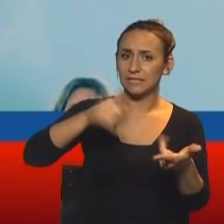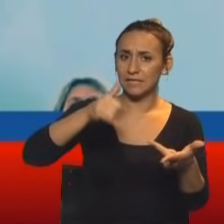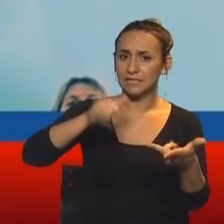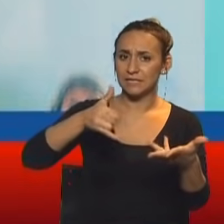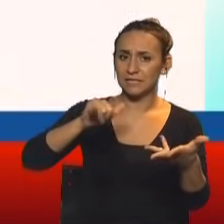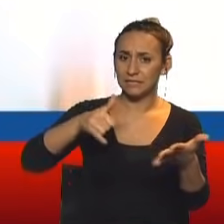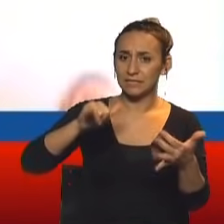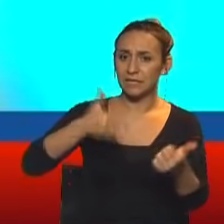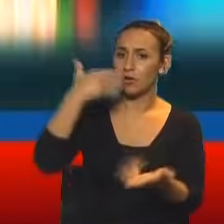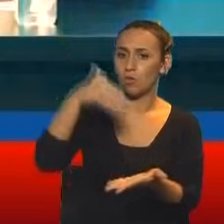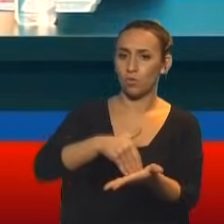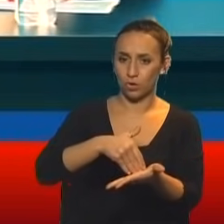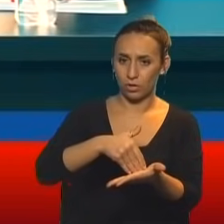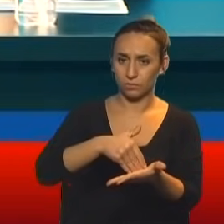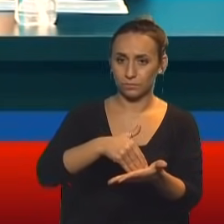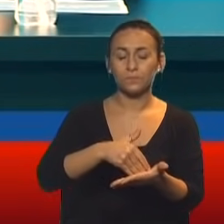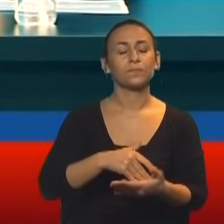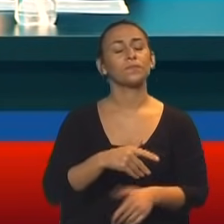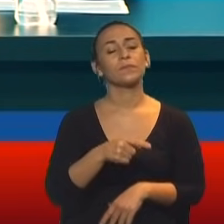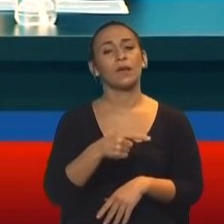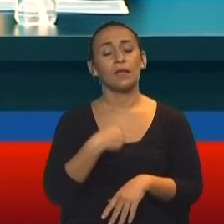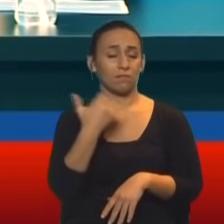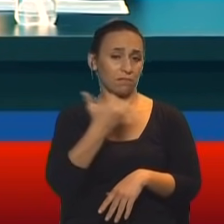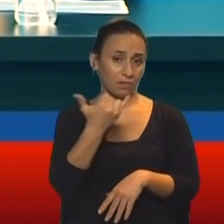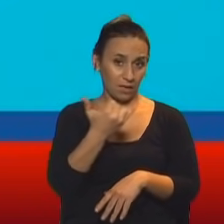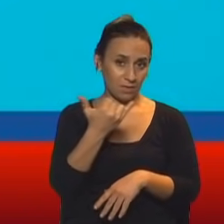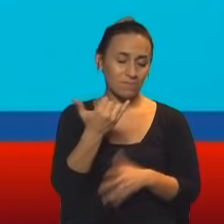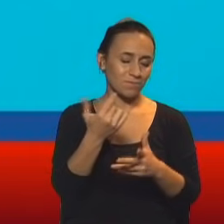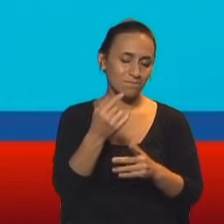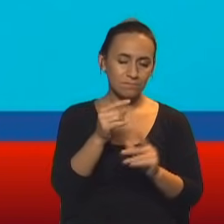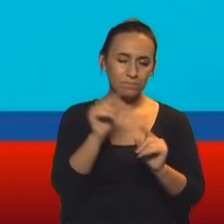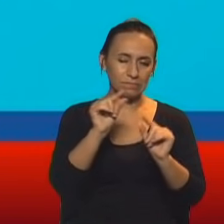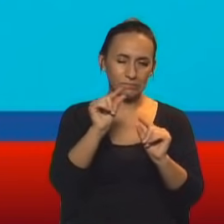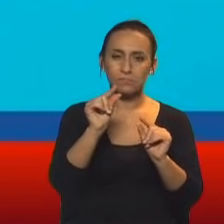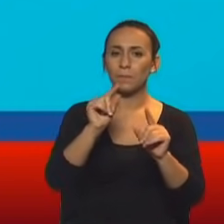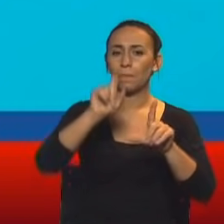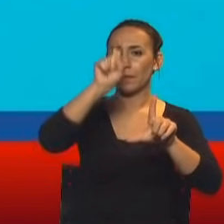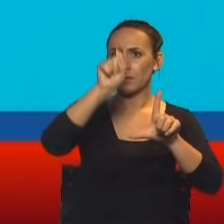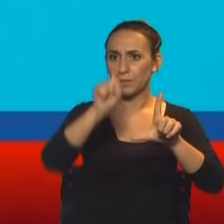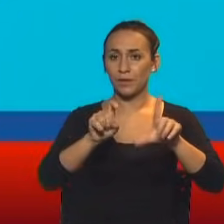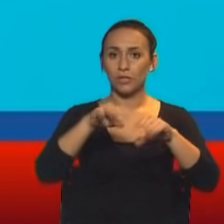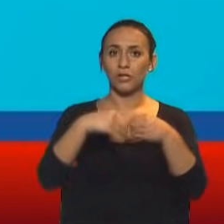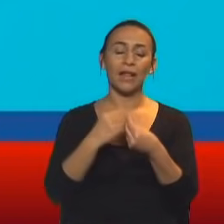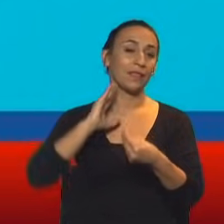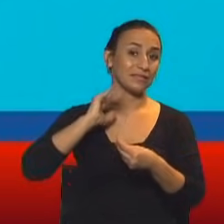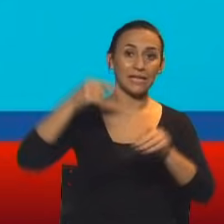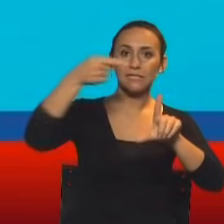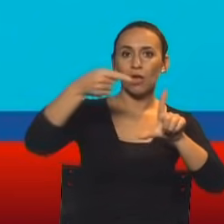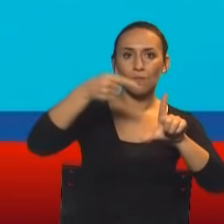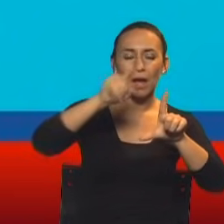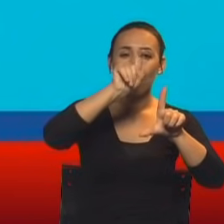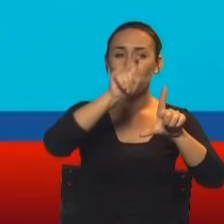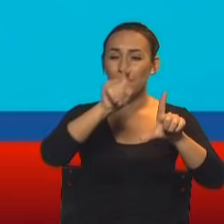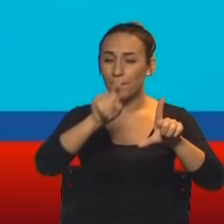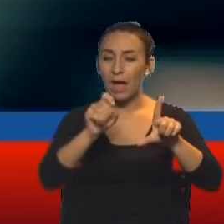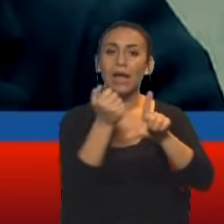sí, sí, juro. Tenemos un descenso sostenido, son 16 semanas consecutivas de descenso